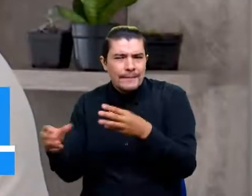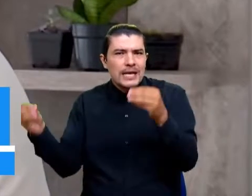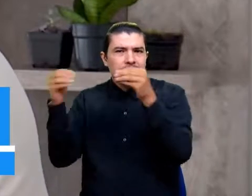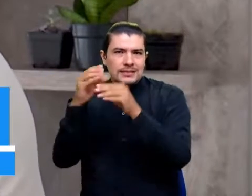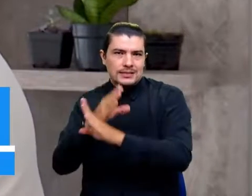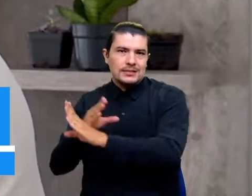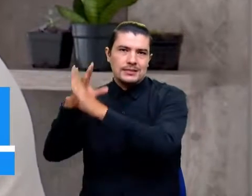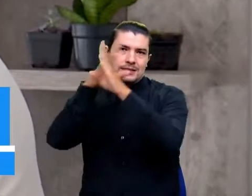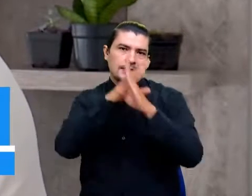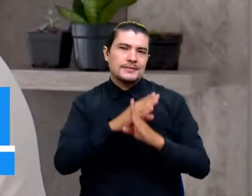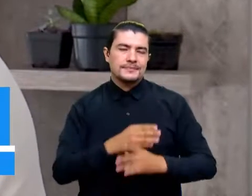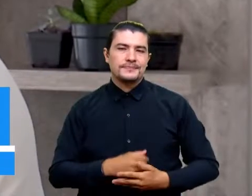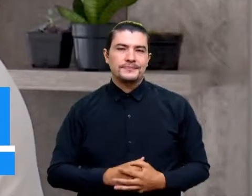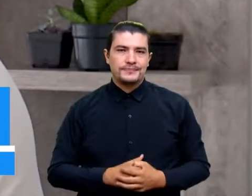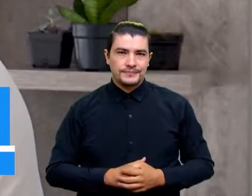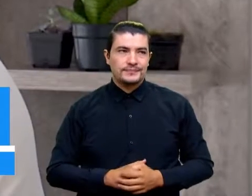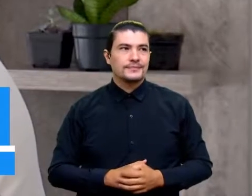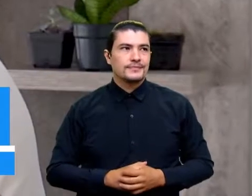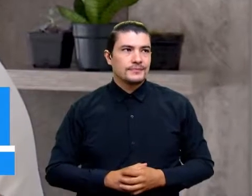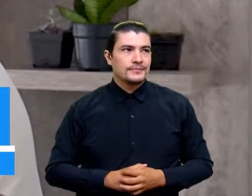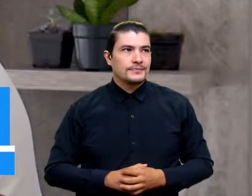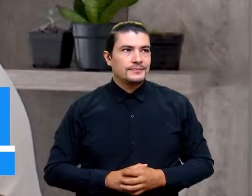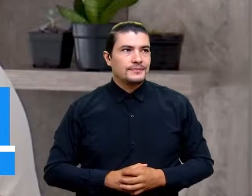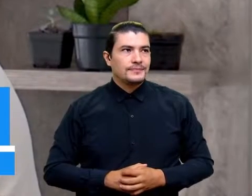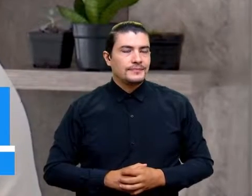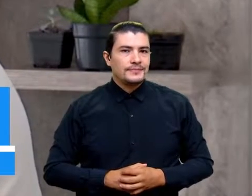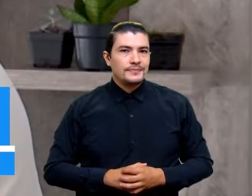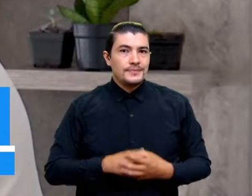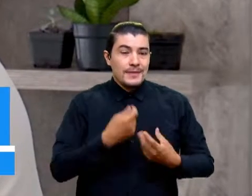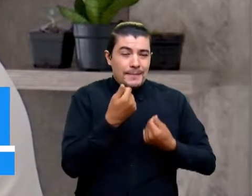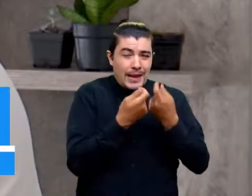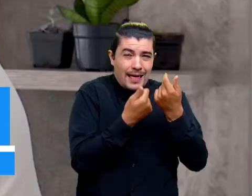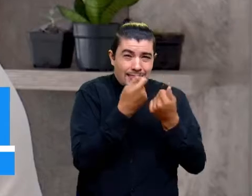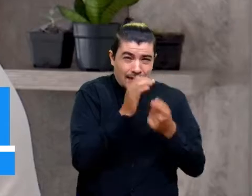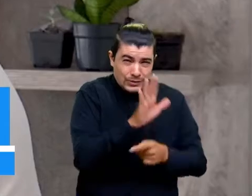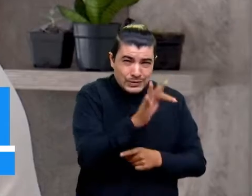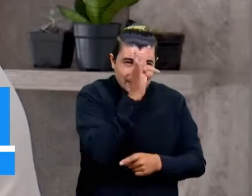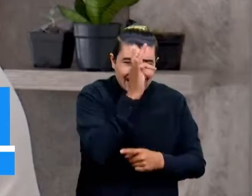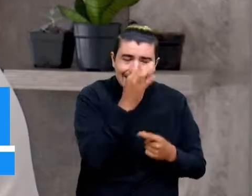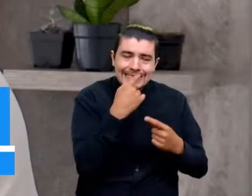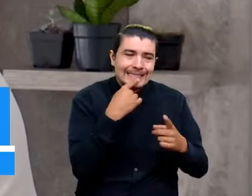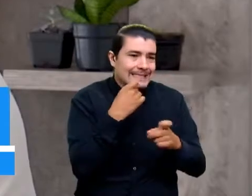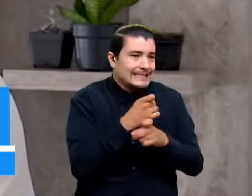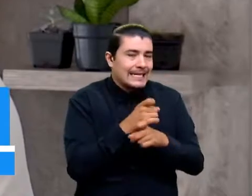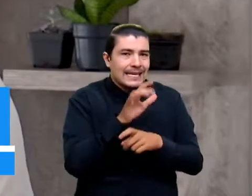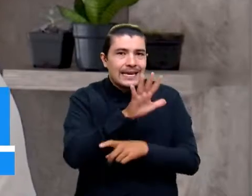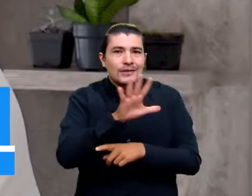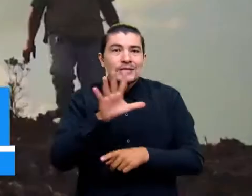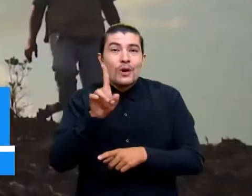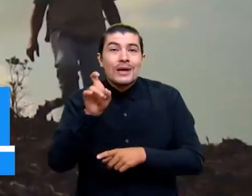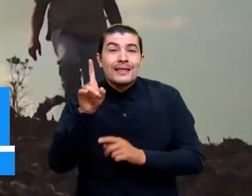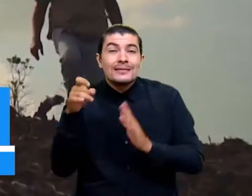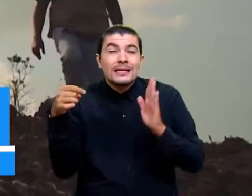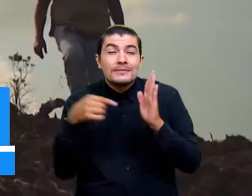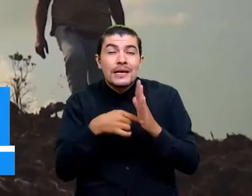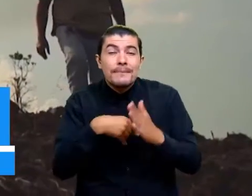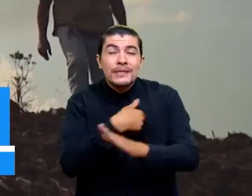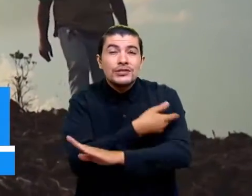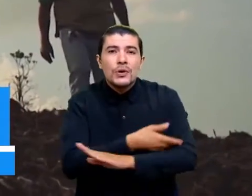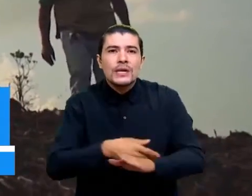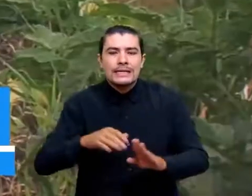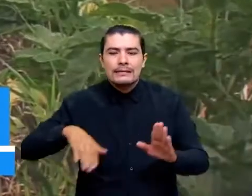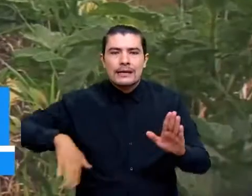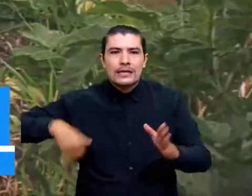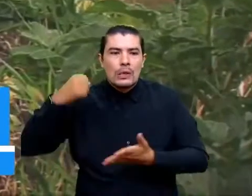fiscal de la red pública hospitalaria que está a punto de colapsar con un déficit de 556 mil millones de pesos y por último